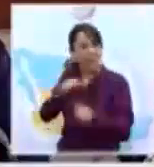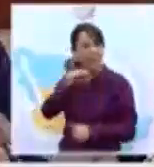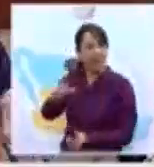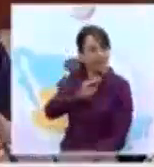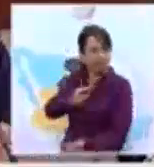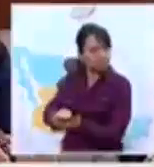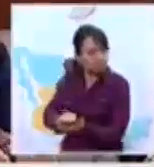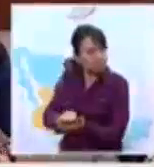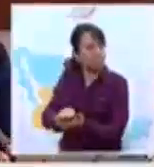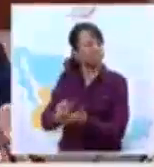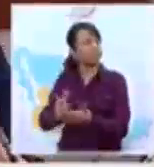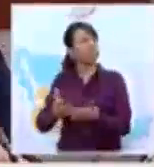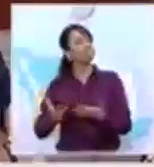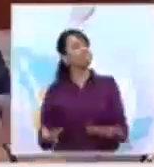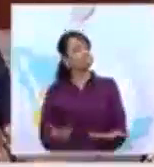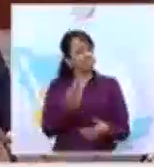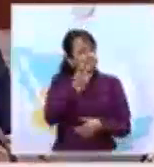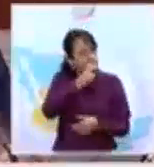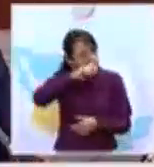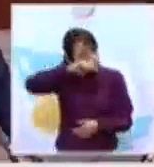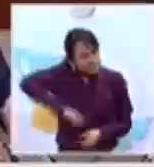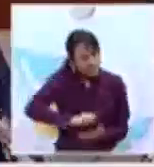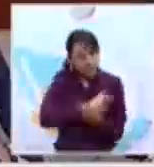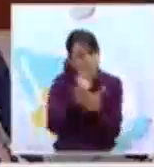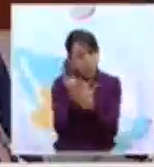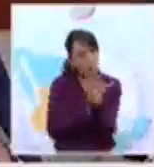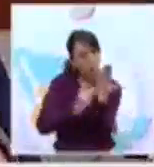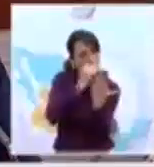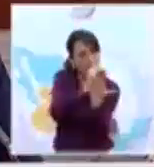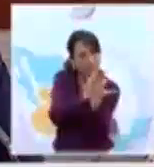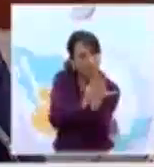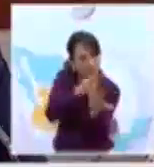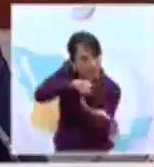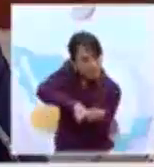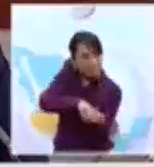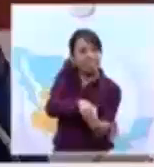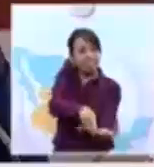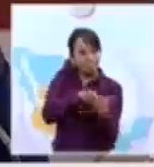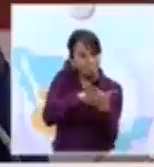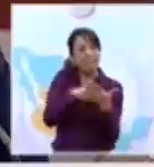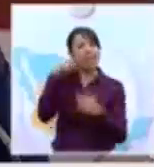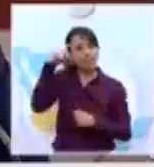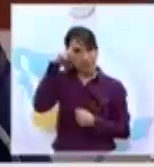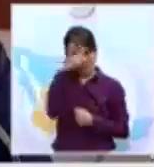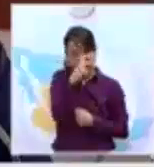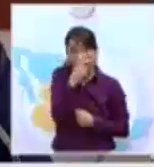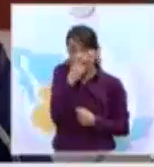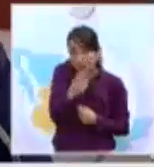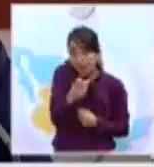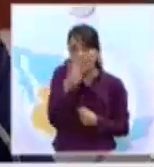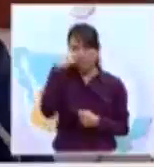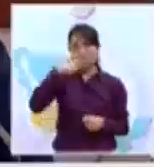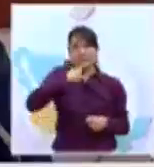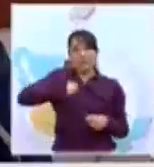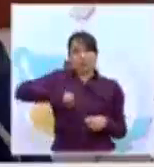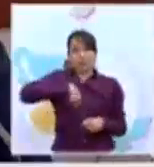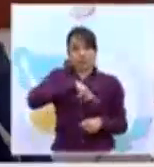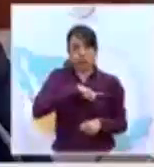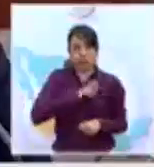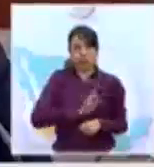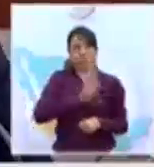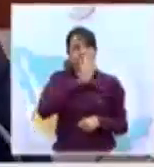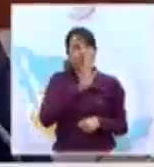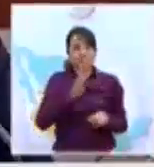alguna manera del programa, que nos hace replantear y que nos hace exigir que se volteen a ver